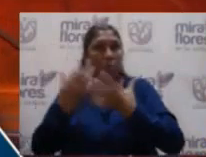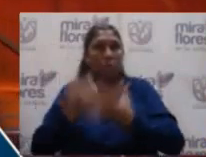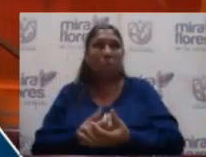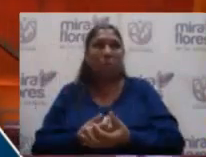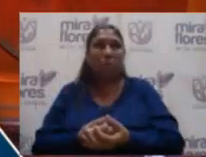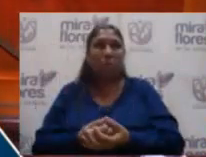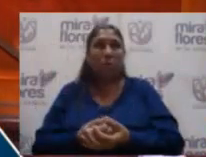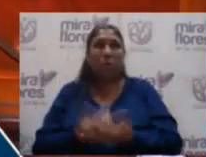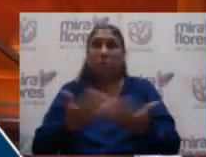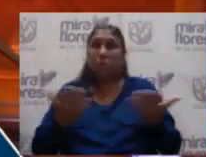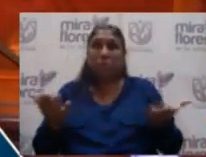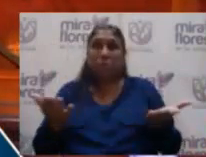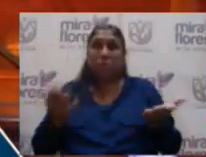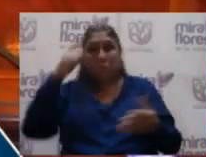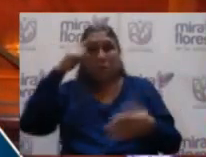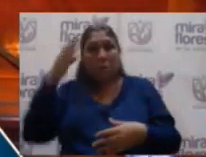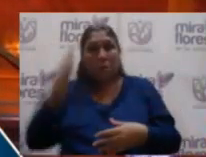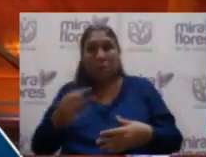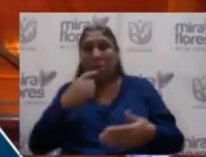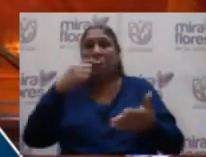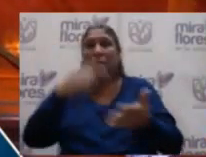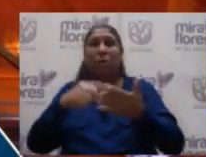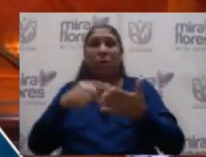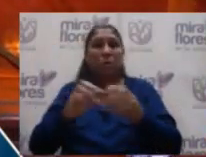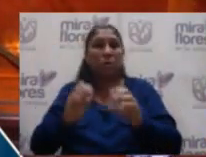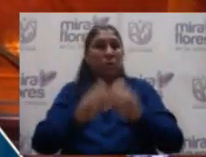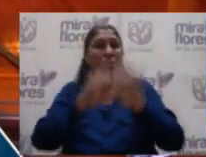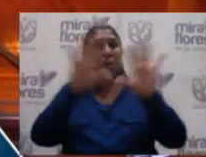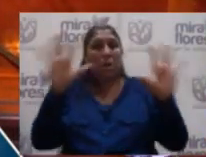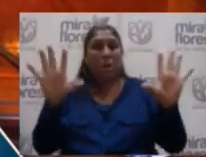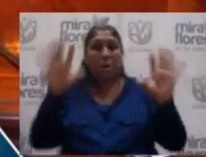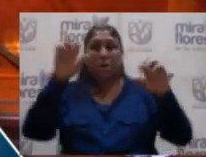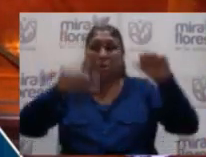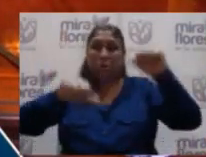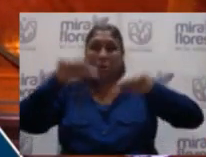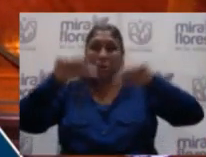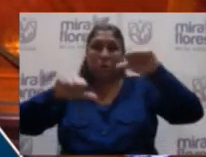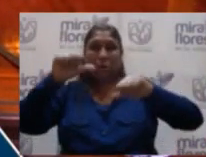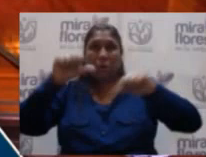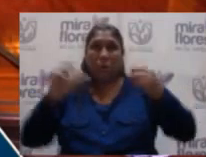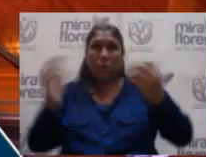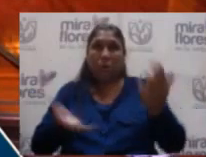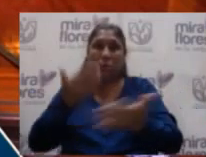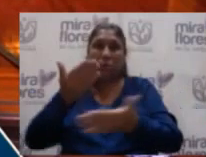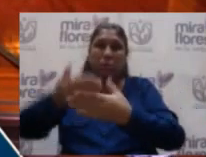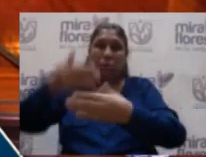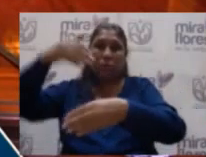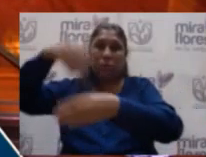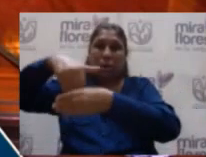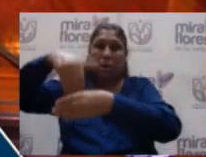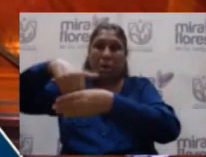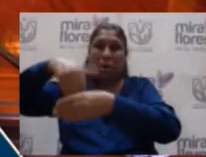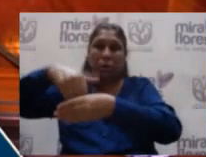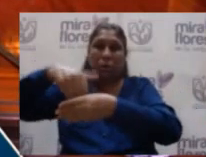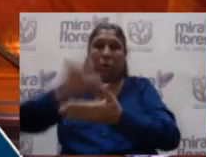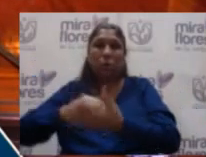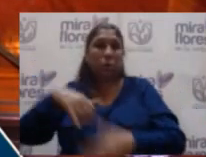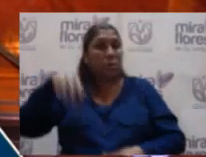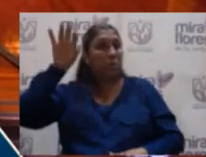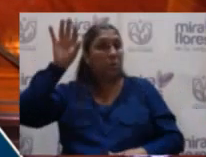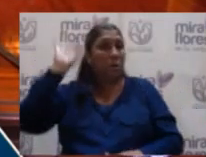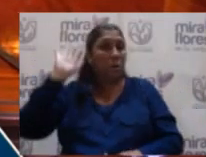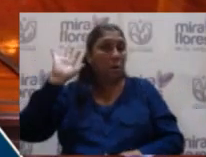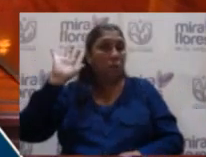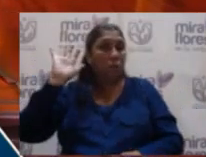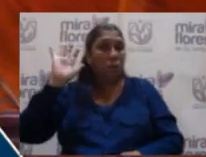¿no? Entonces, creo que con esto se aclaran las dudas. Procederemos a votar a aquellos miembros del Consejo que estén a favor, sin expresar